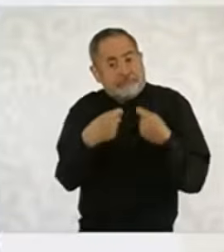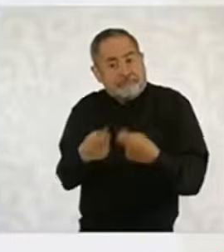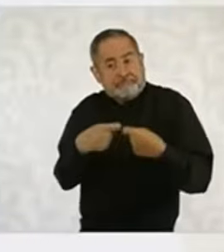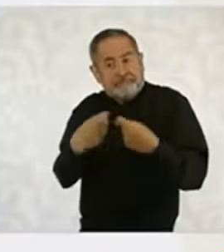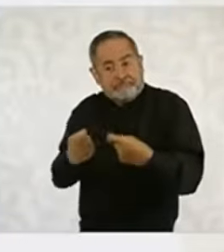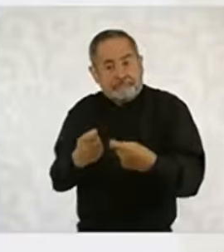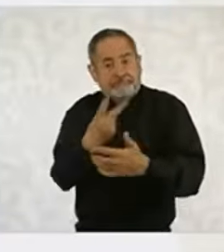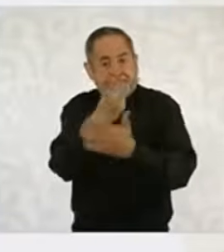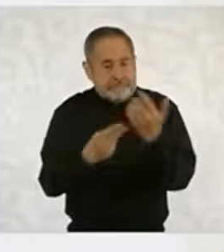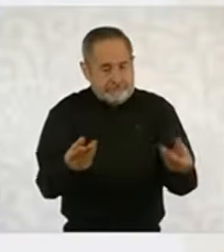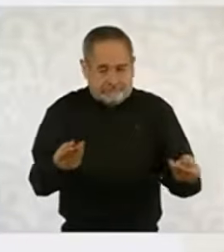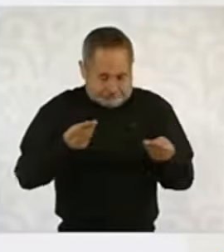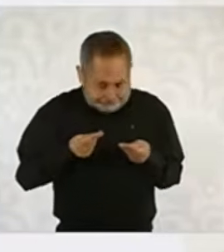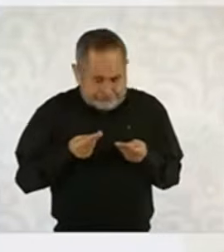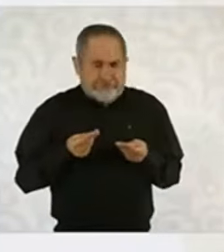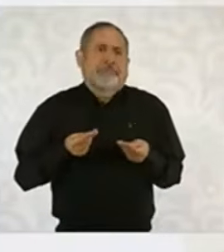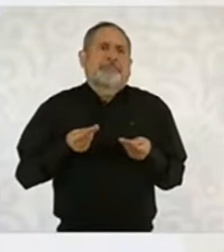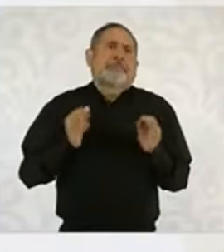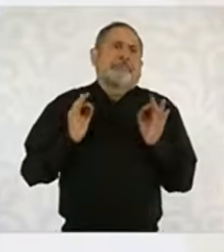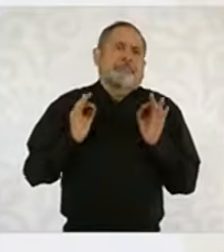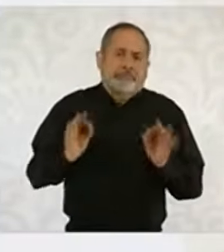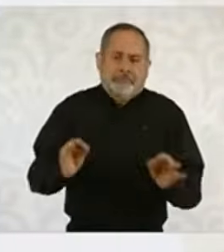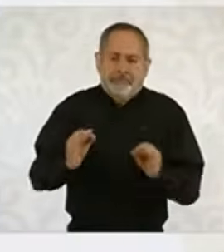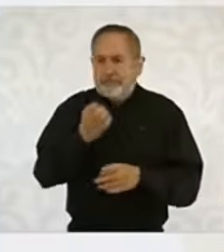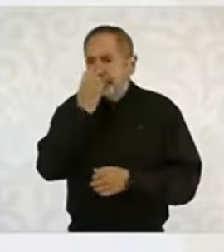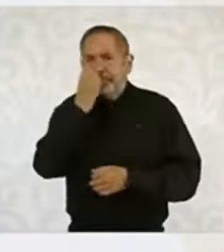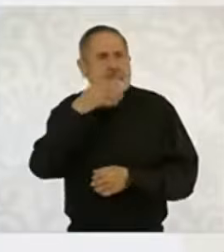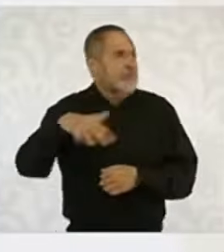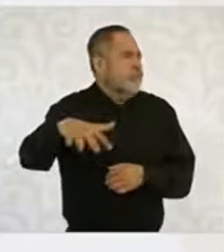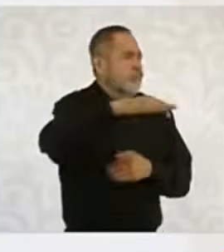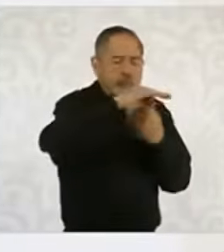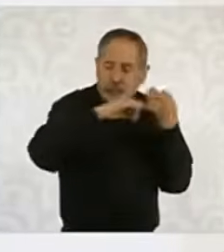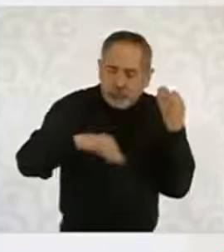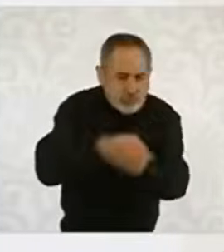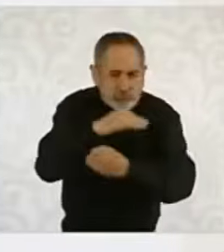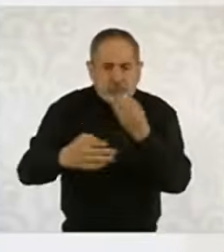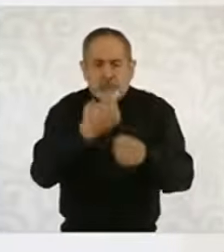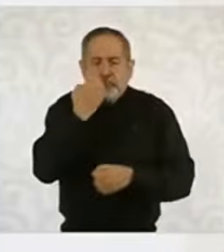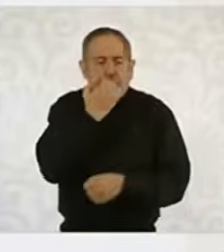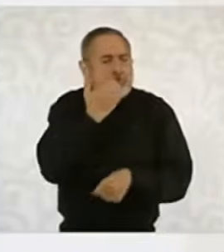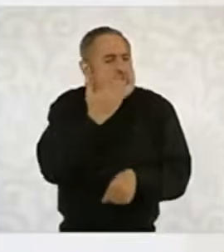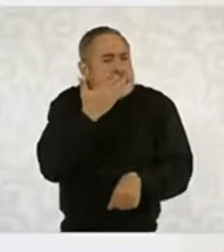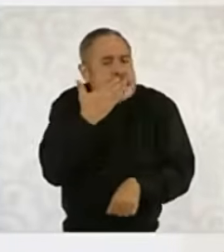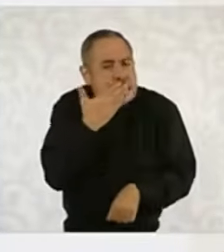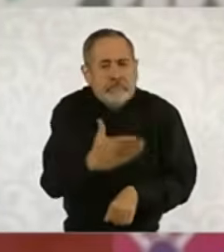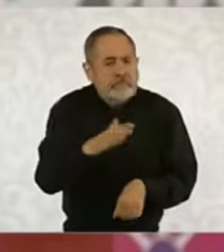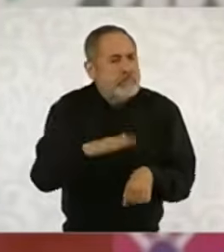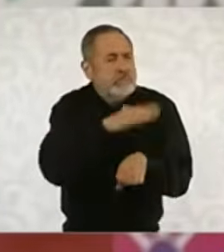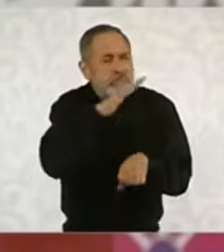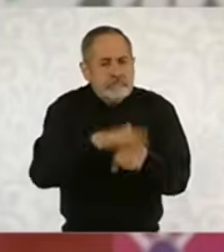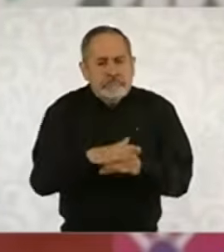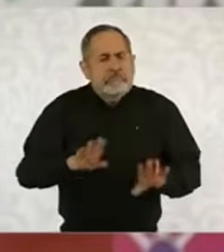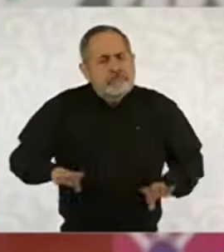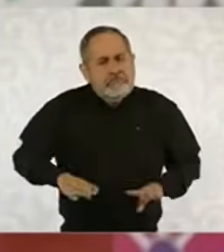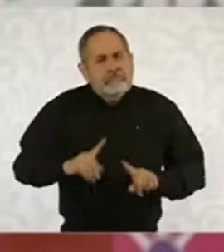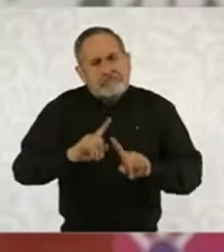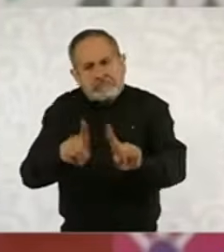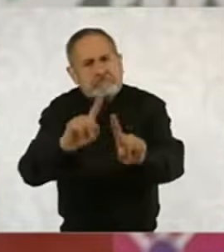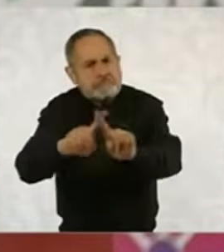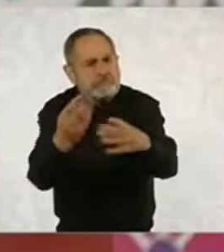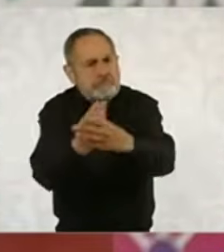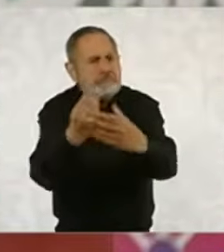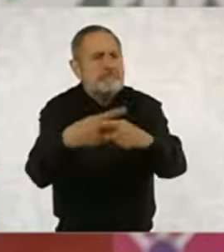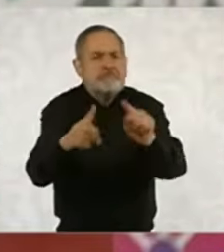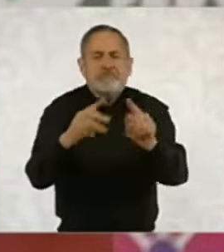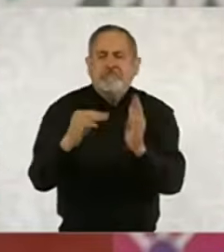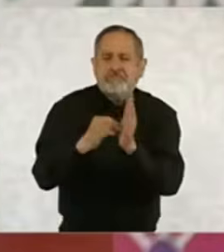garantiza pues que todas las escuelas son buenas escuelas, cada una con su característica de